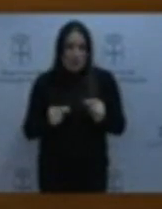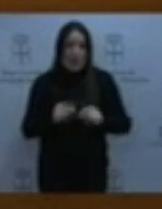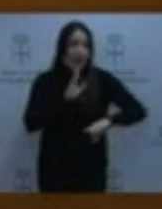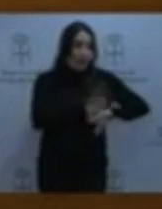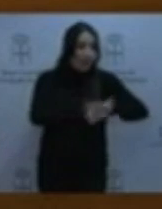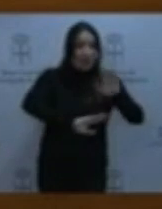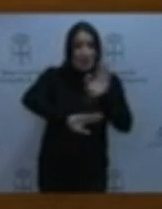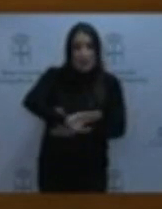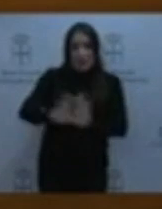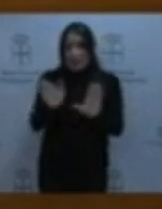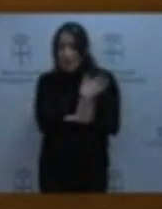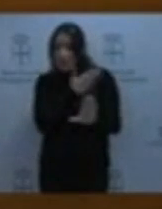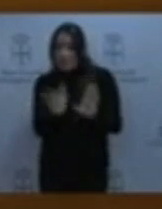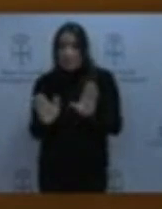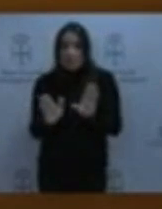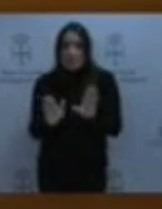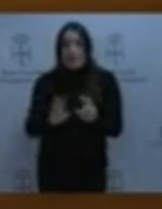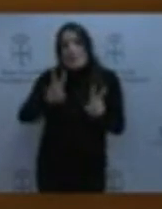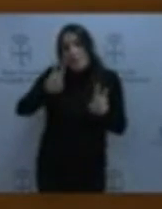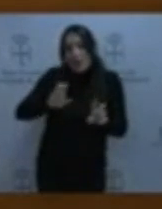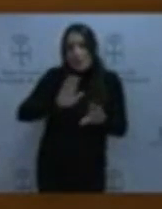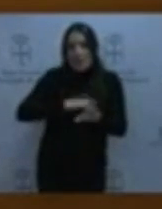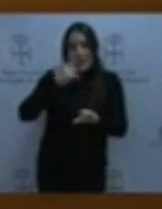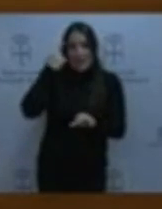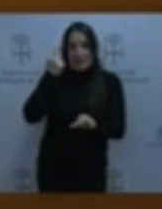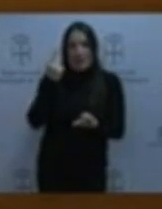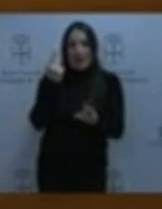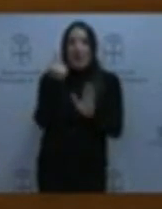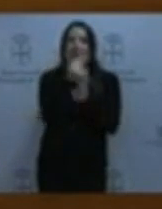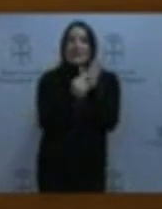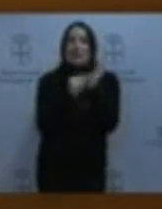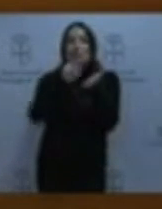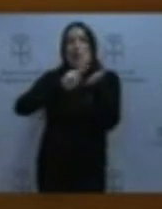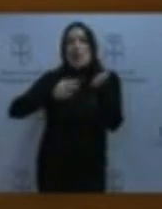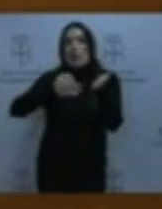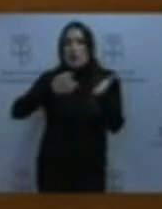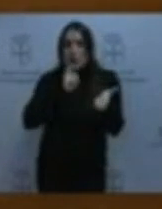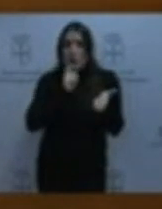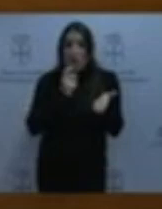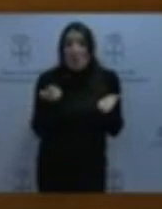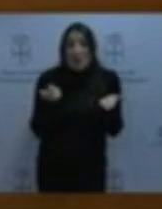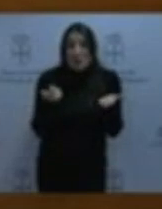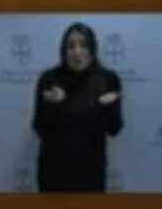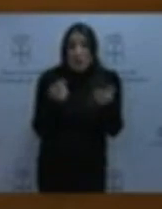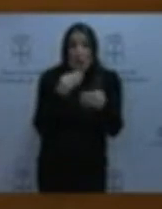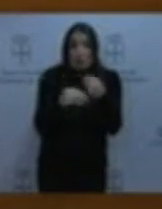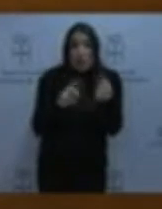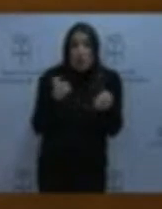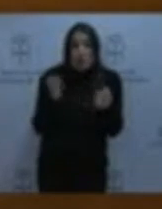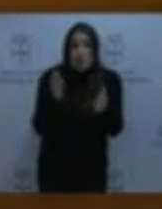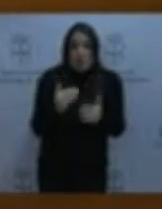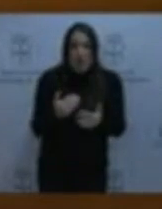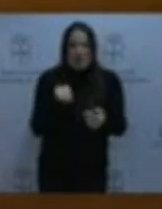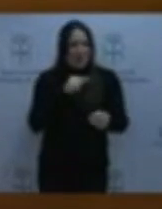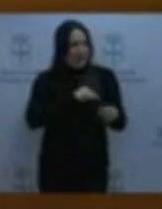izquierda-derecha está siendo útil para saber leer los datos en orden y a veces para poco más. Y me da la sensación de que a usted le pasa con esto, cuando se